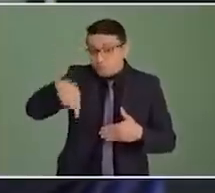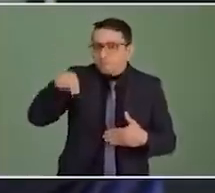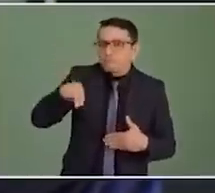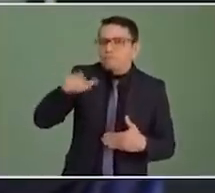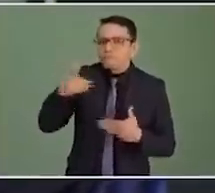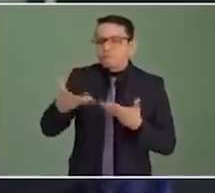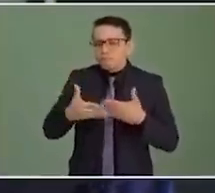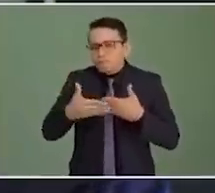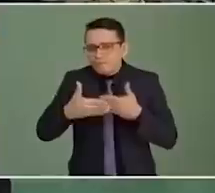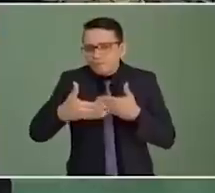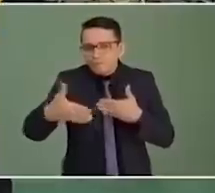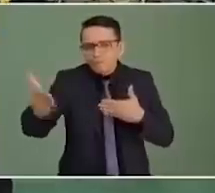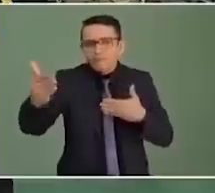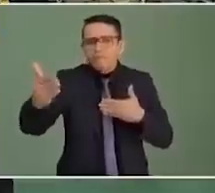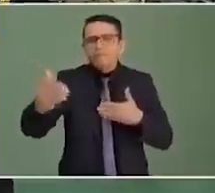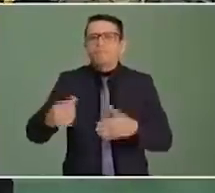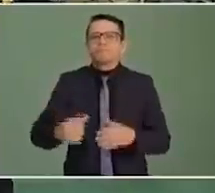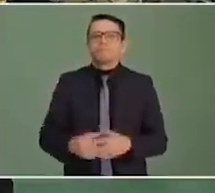todo el país